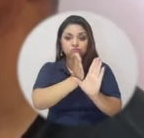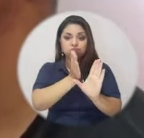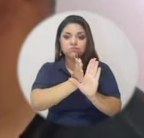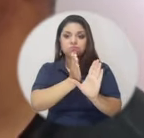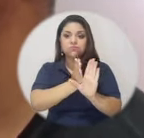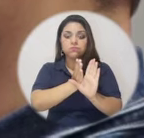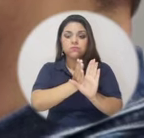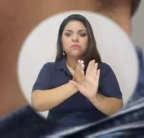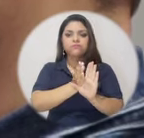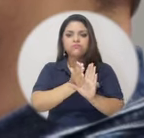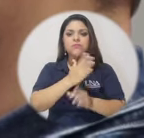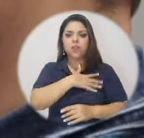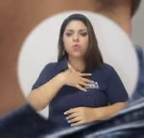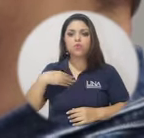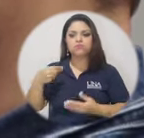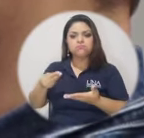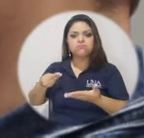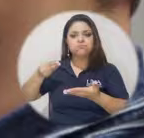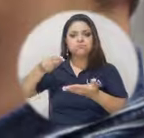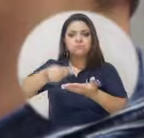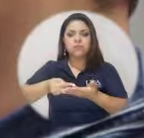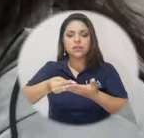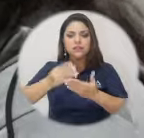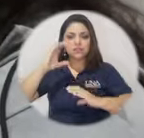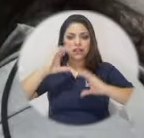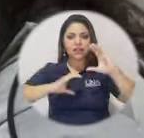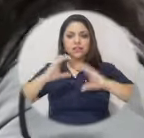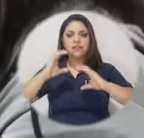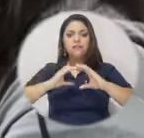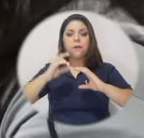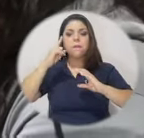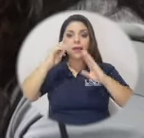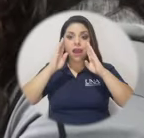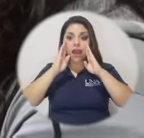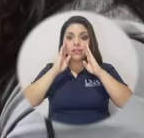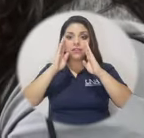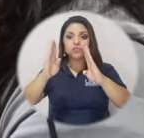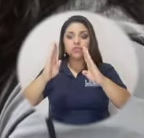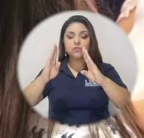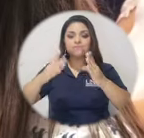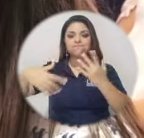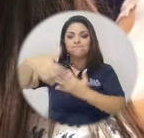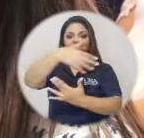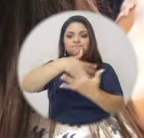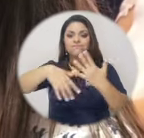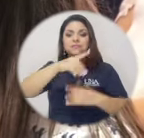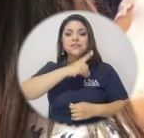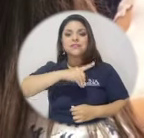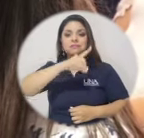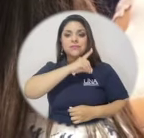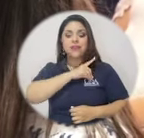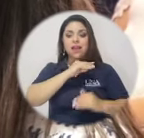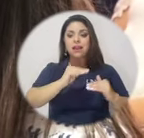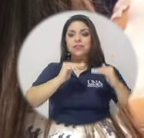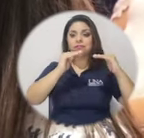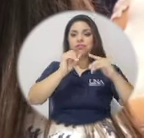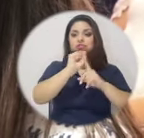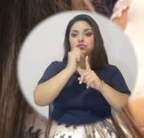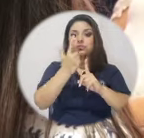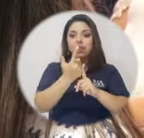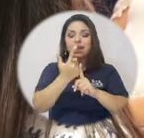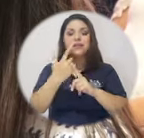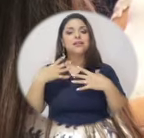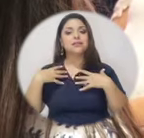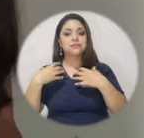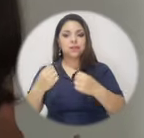de hacer aportes científicos para la atención interdisciplinaria a nivel social y de la salud. Las